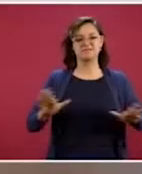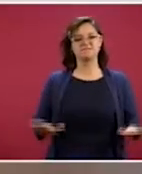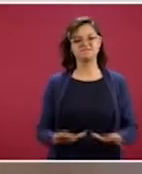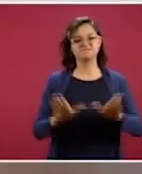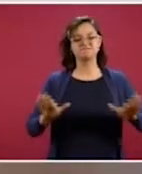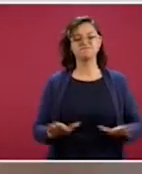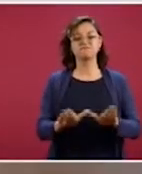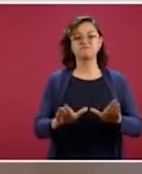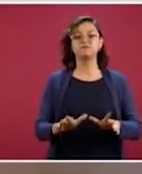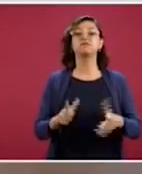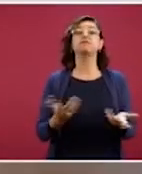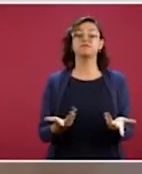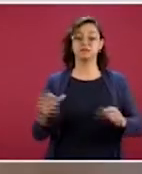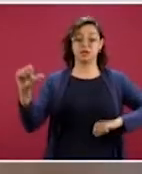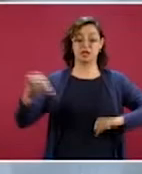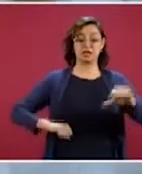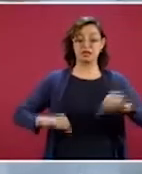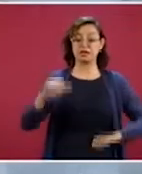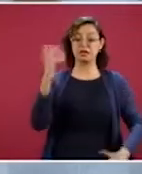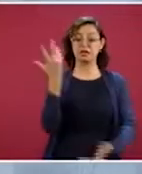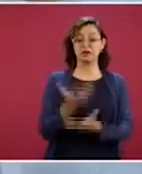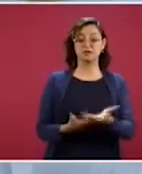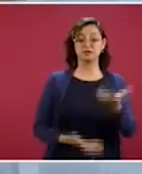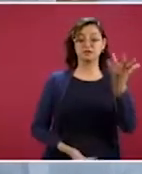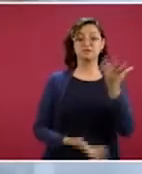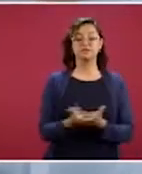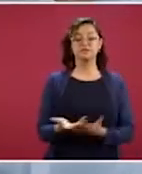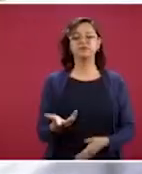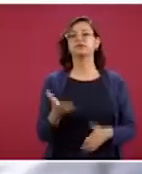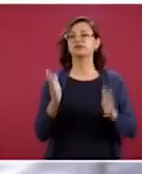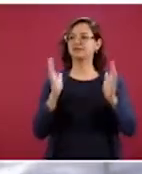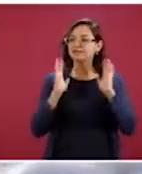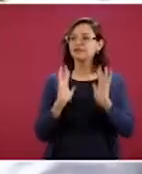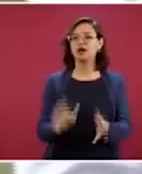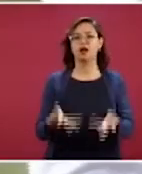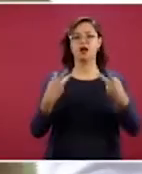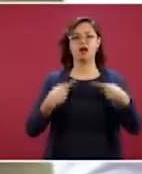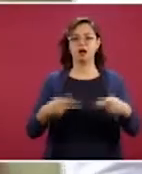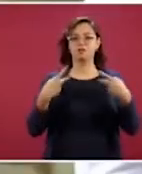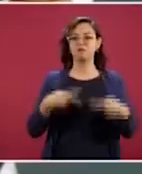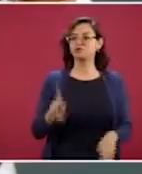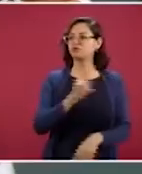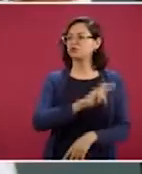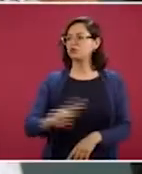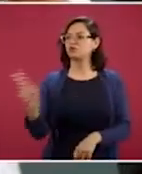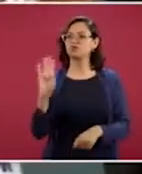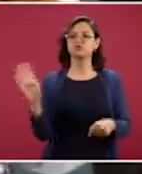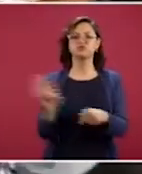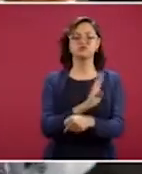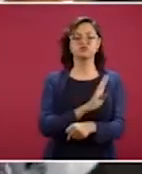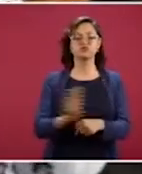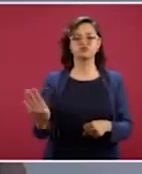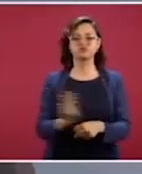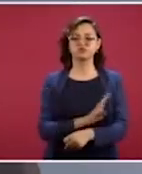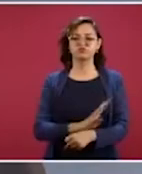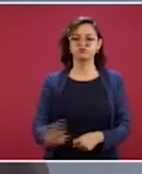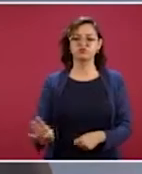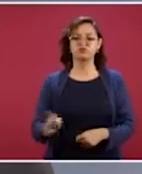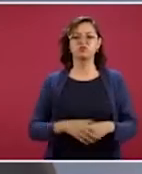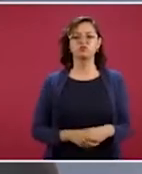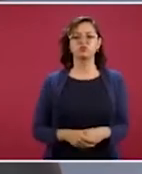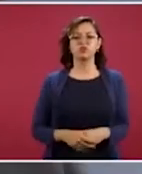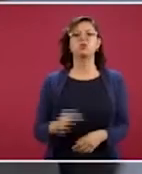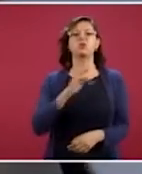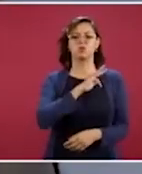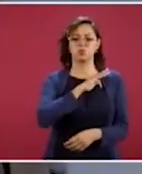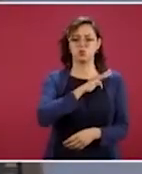hechos están llegando beneficios a todos. Ya puedo